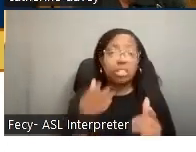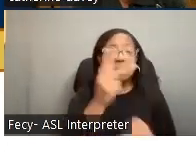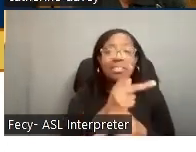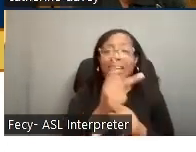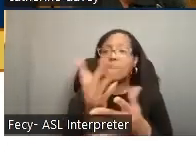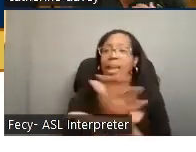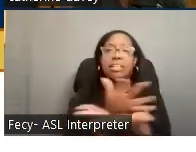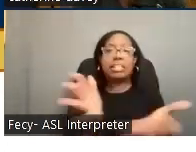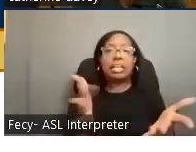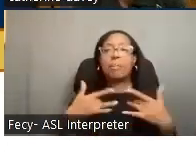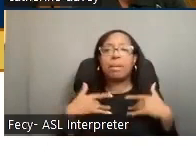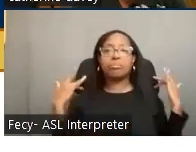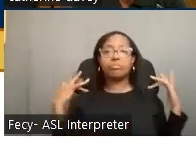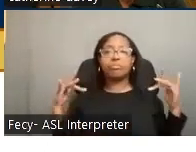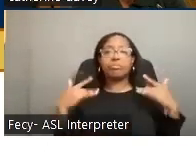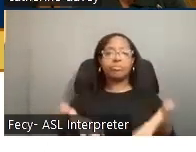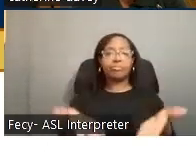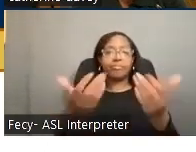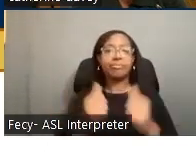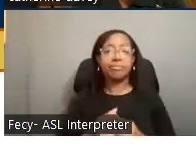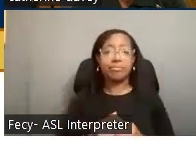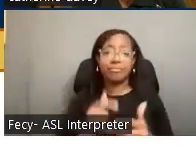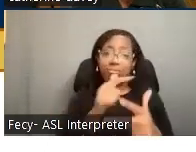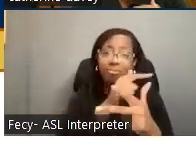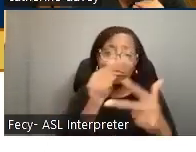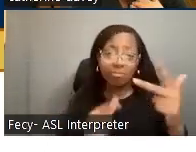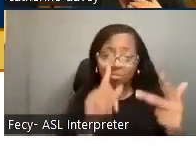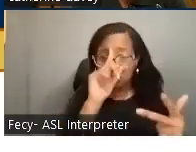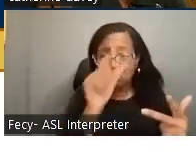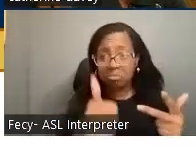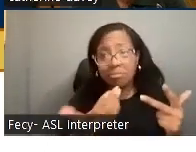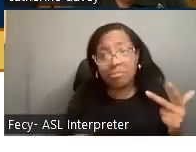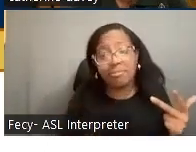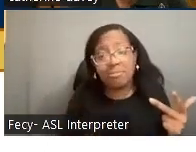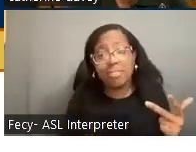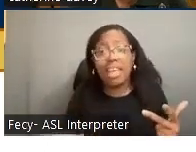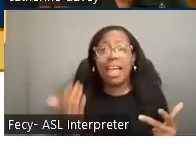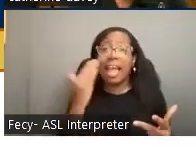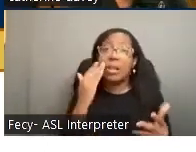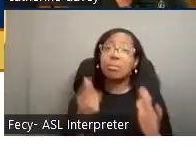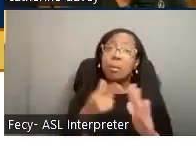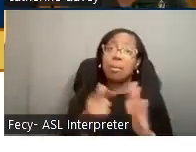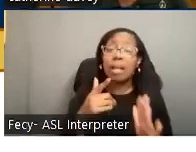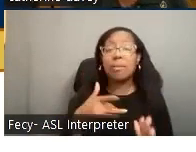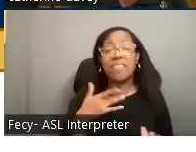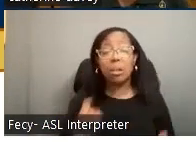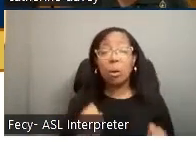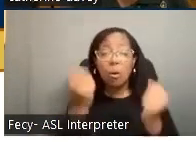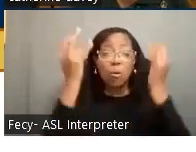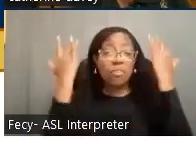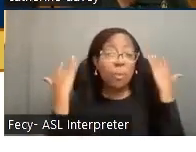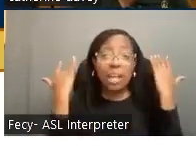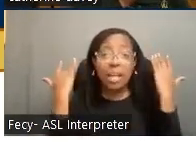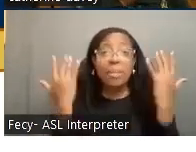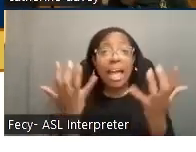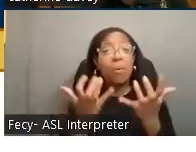completo. He tenido que aprender demasiadas cosas en el proceso de tener hijos, especialmente con discapacidades. Si alguien nomás puede hacerlo y hacerlo